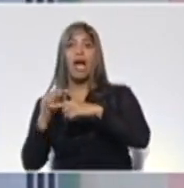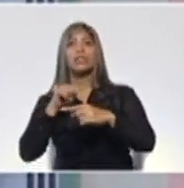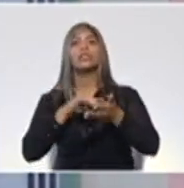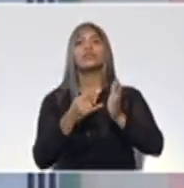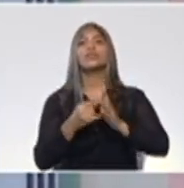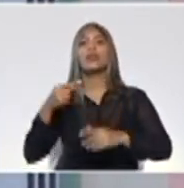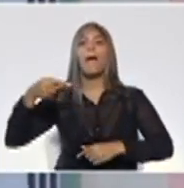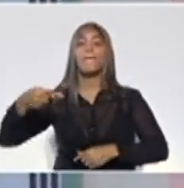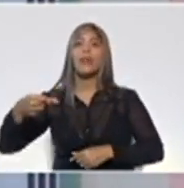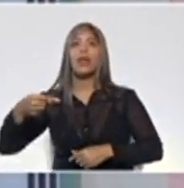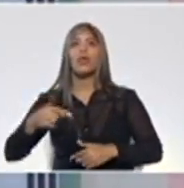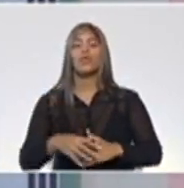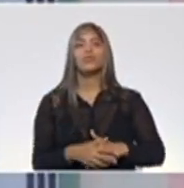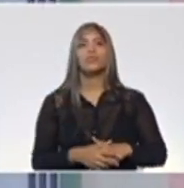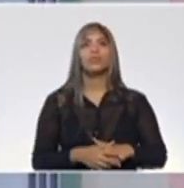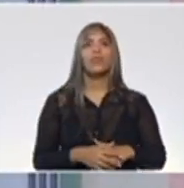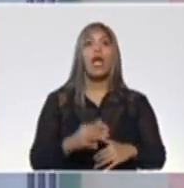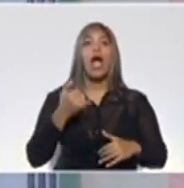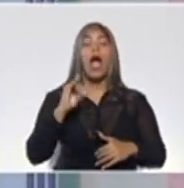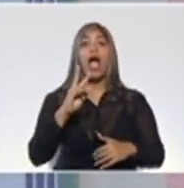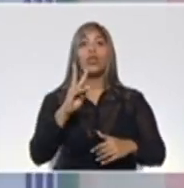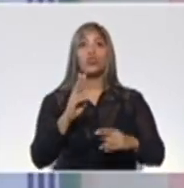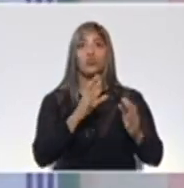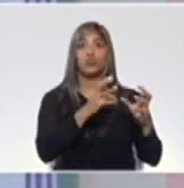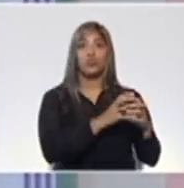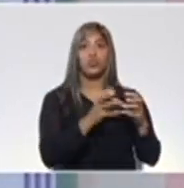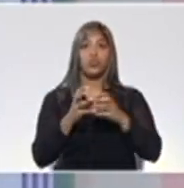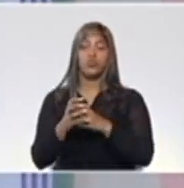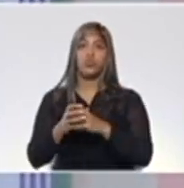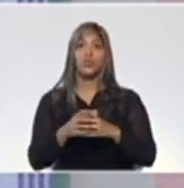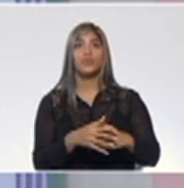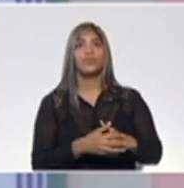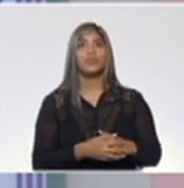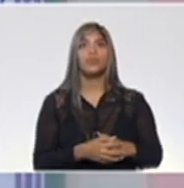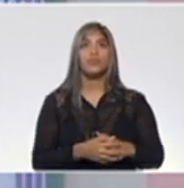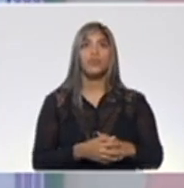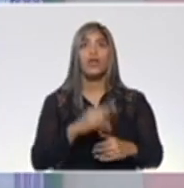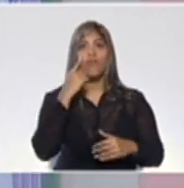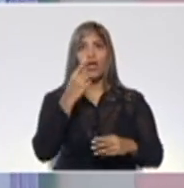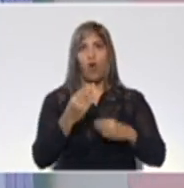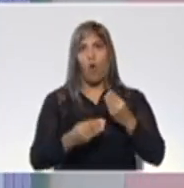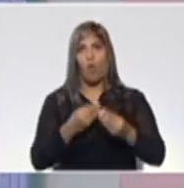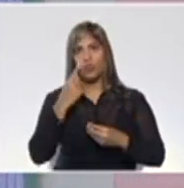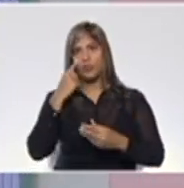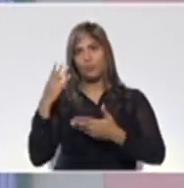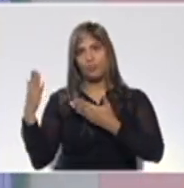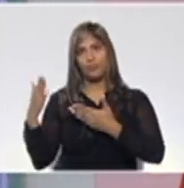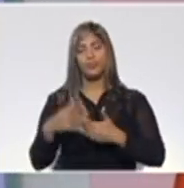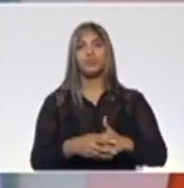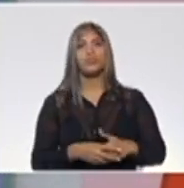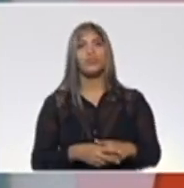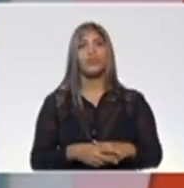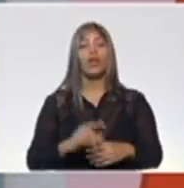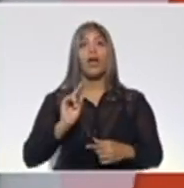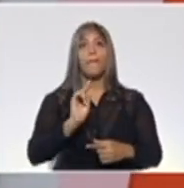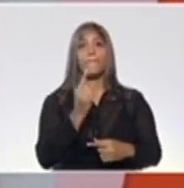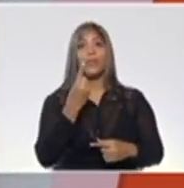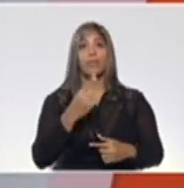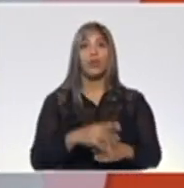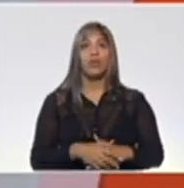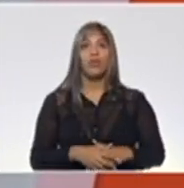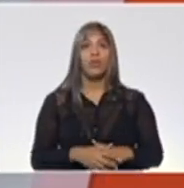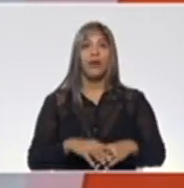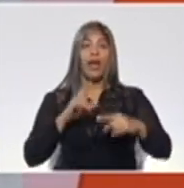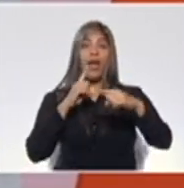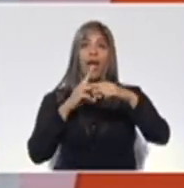son los menores que 0. Entonces hay dos casos que son los que están aquí redactados en el ejercicio. El caso 1,